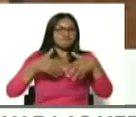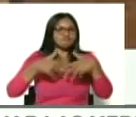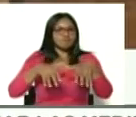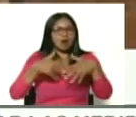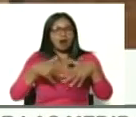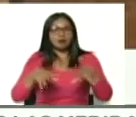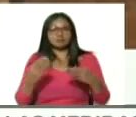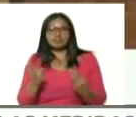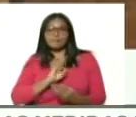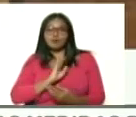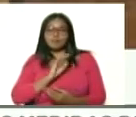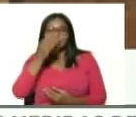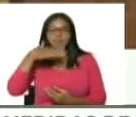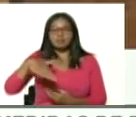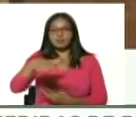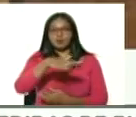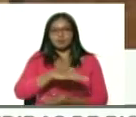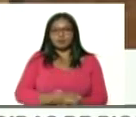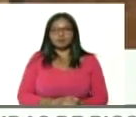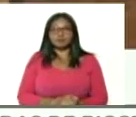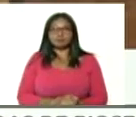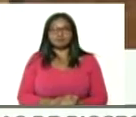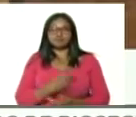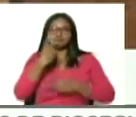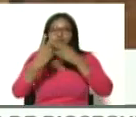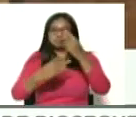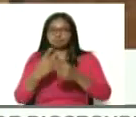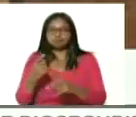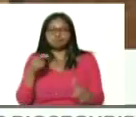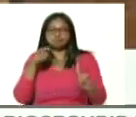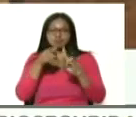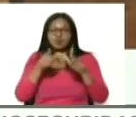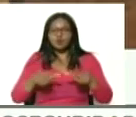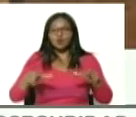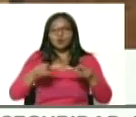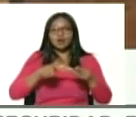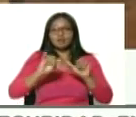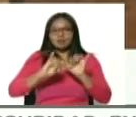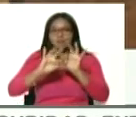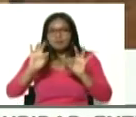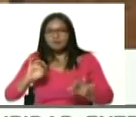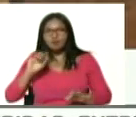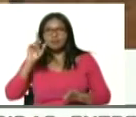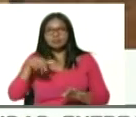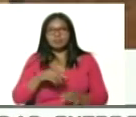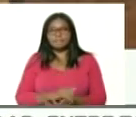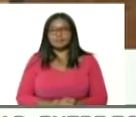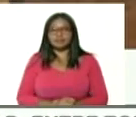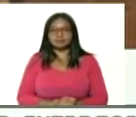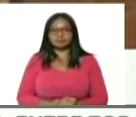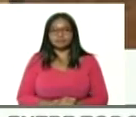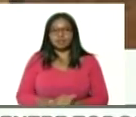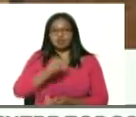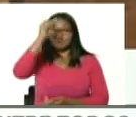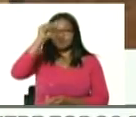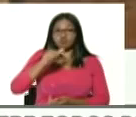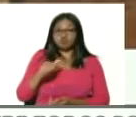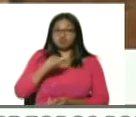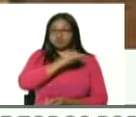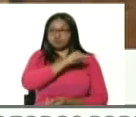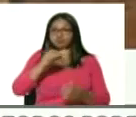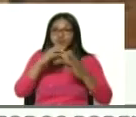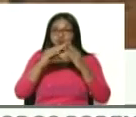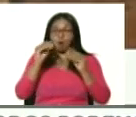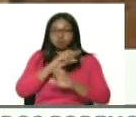pueblo, recorra completo, de punta a punta, de norte a sur, de sur a este, de este a